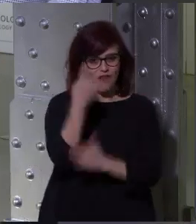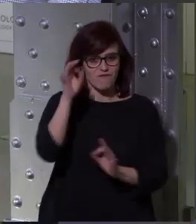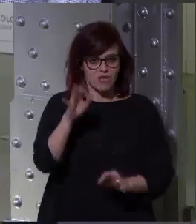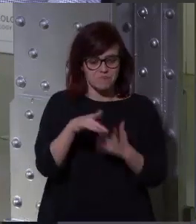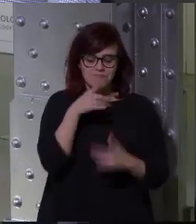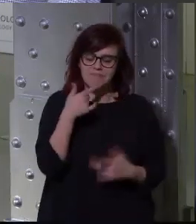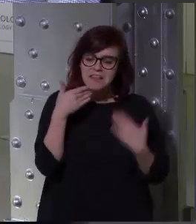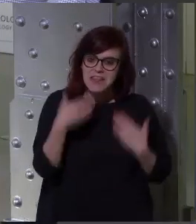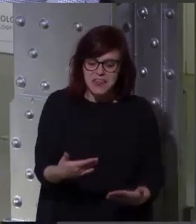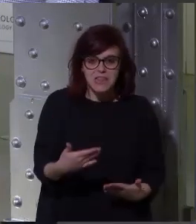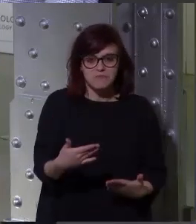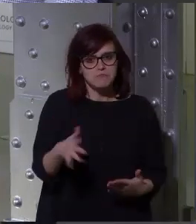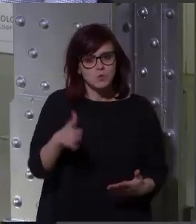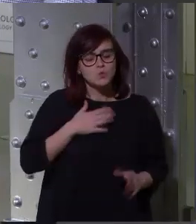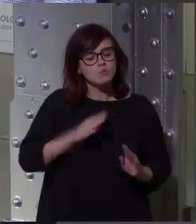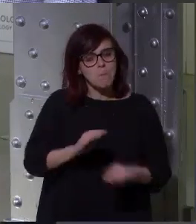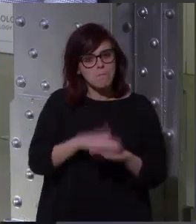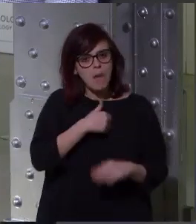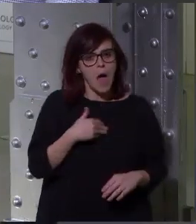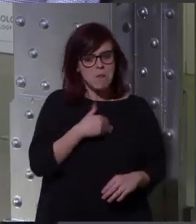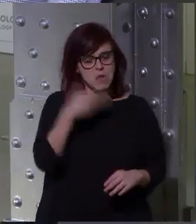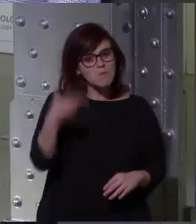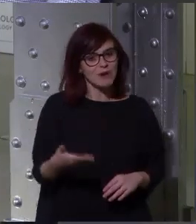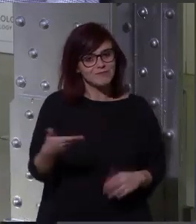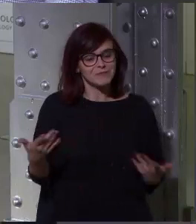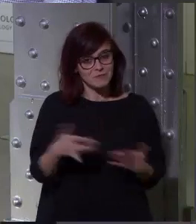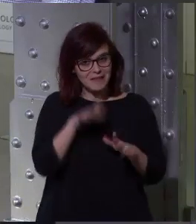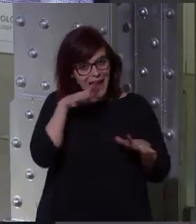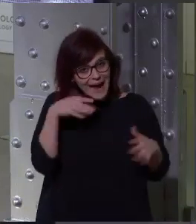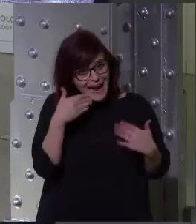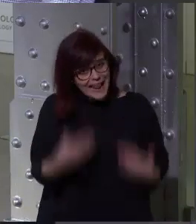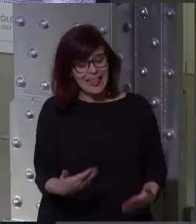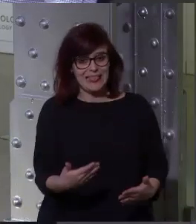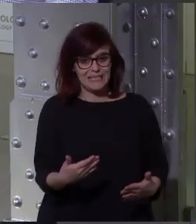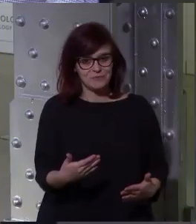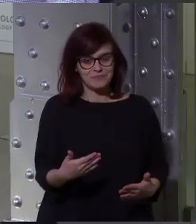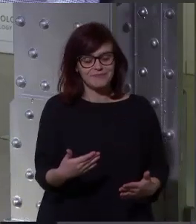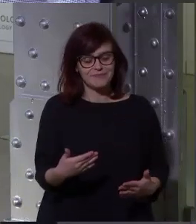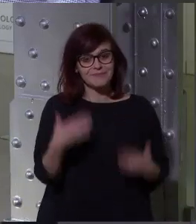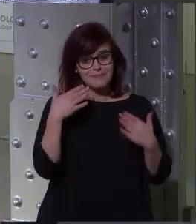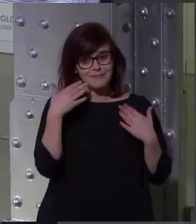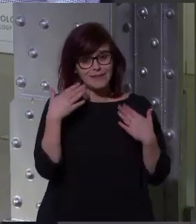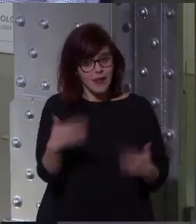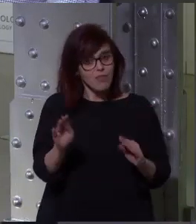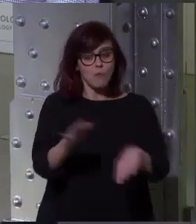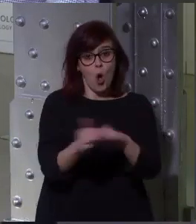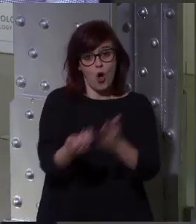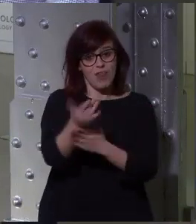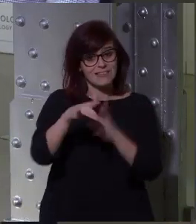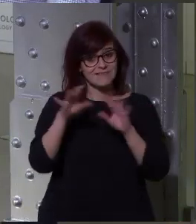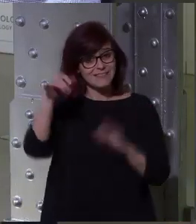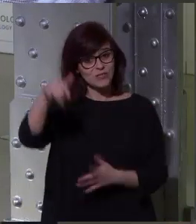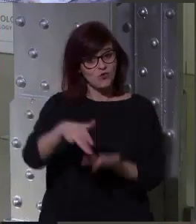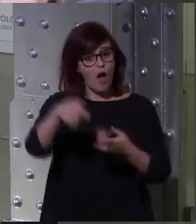un papel muy importante. Yo creo que para empezar la jornada, la